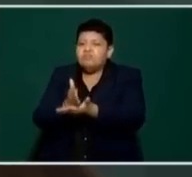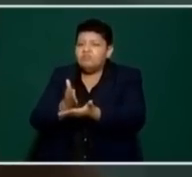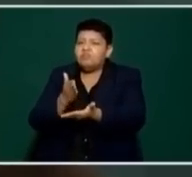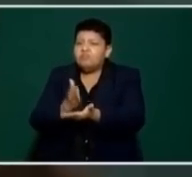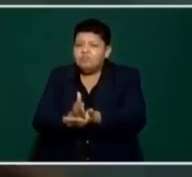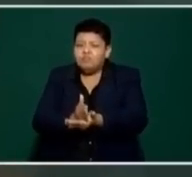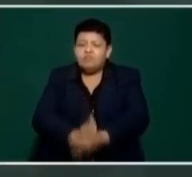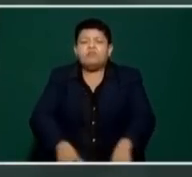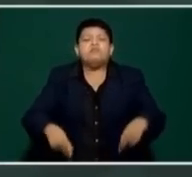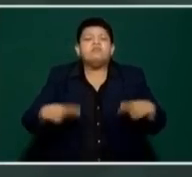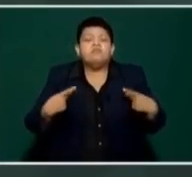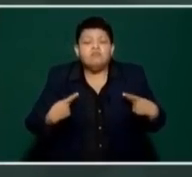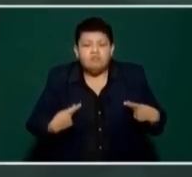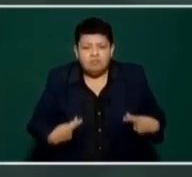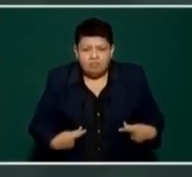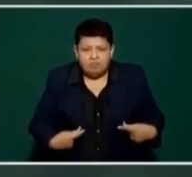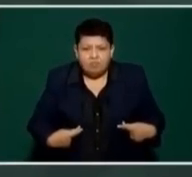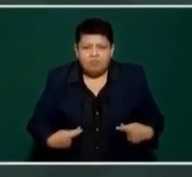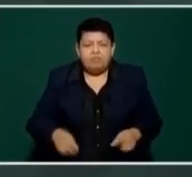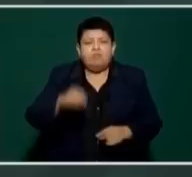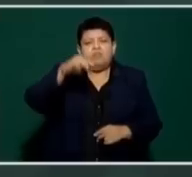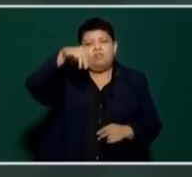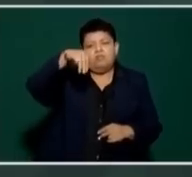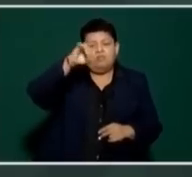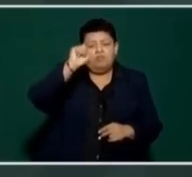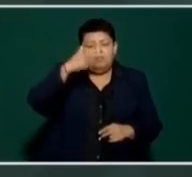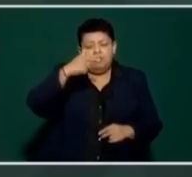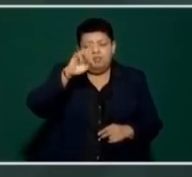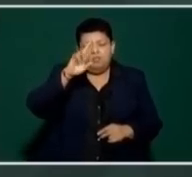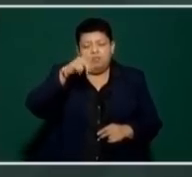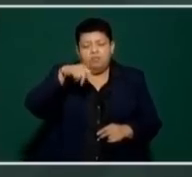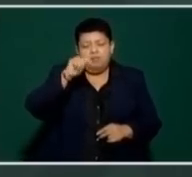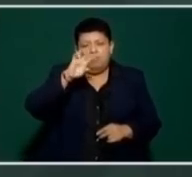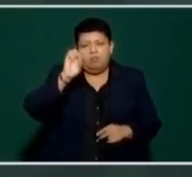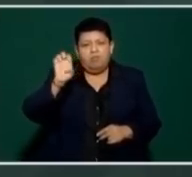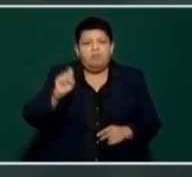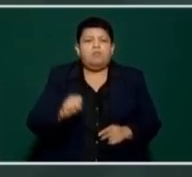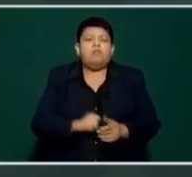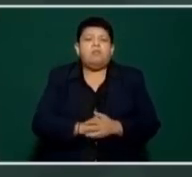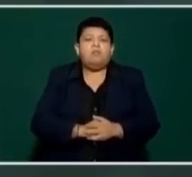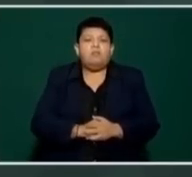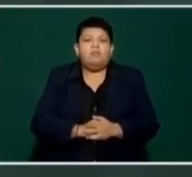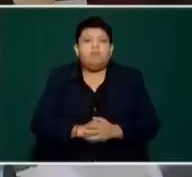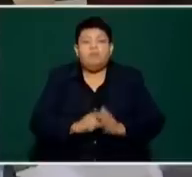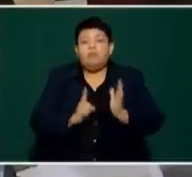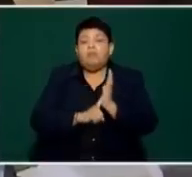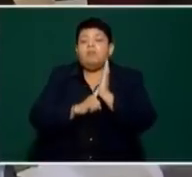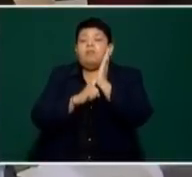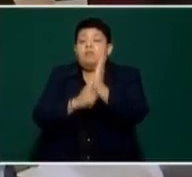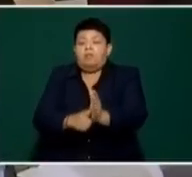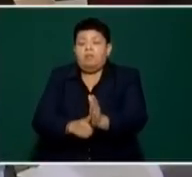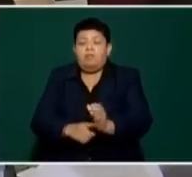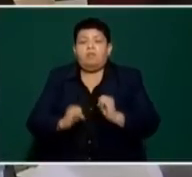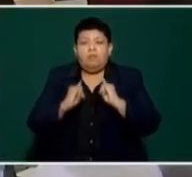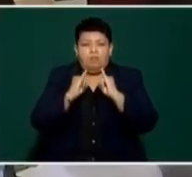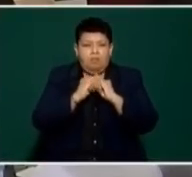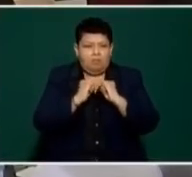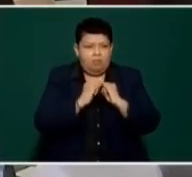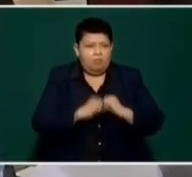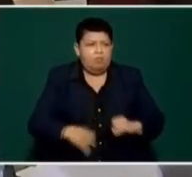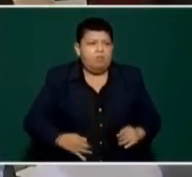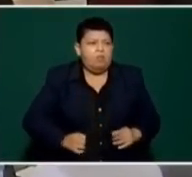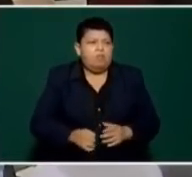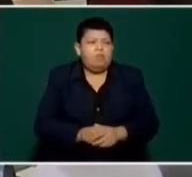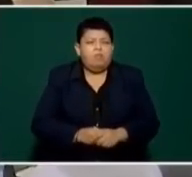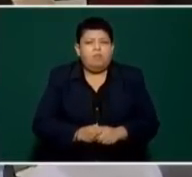irregular de migrantes, en apoyo al Instituto Nacional de Migración. Le pregunto esto